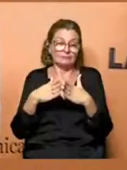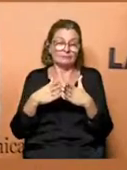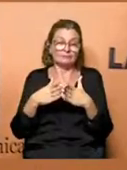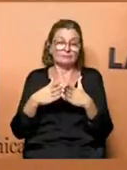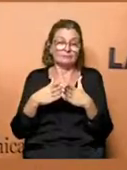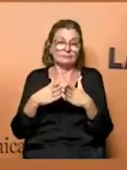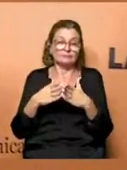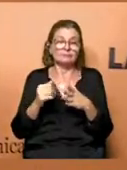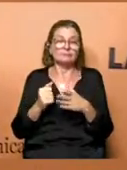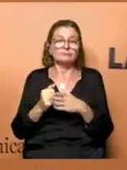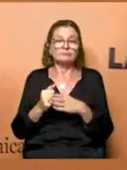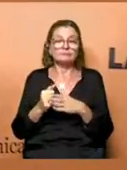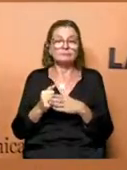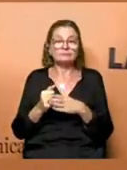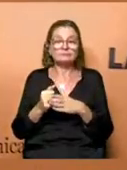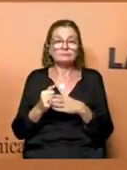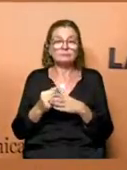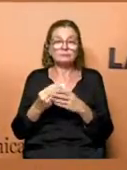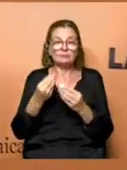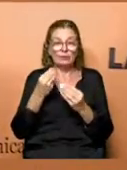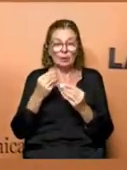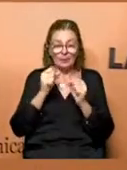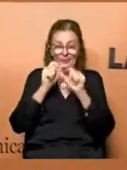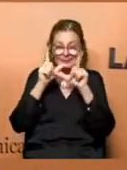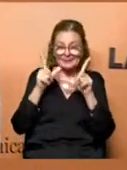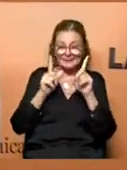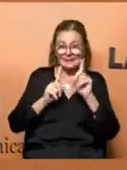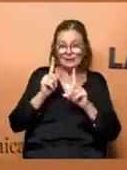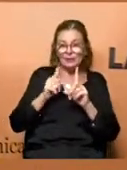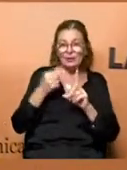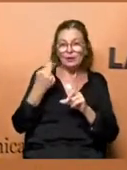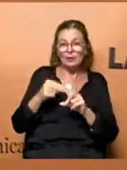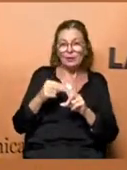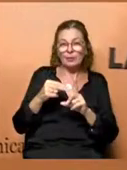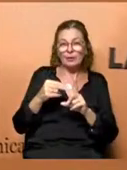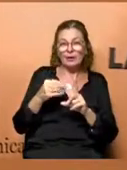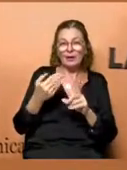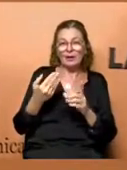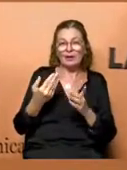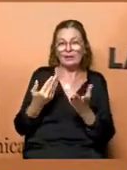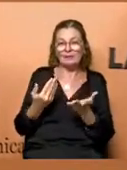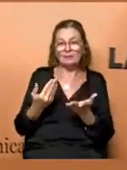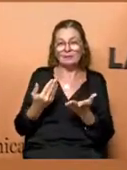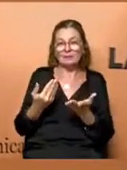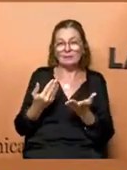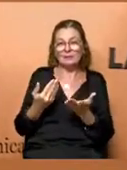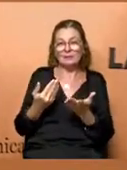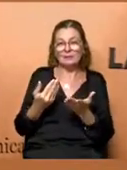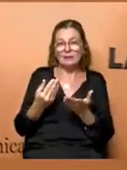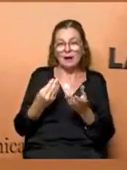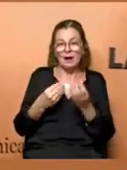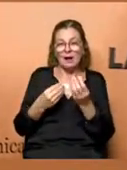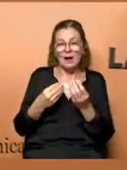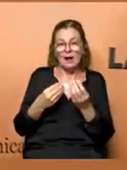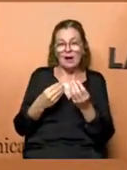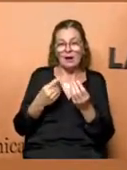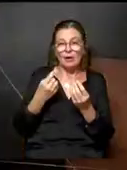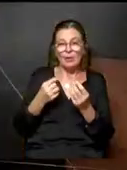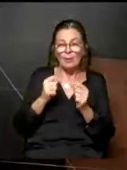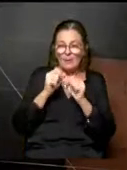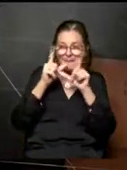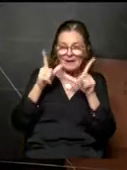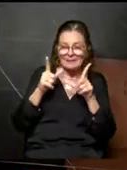de las pruebas PISA. ¿Cómo impacta algo que nunca es suficiente la cantidad de veces en que se subraya. ¿Cómo